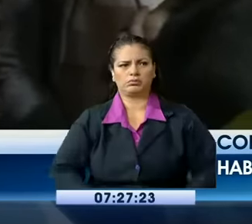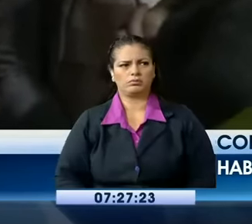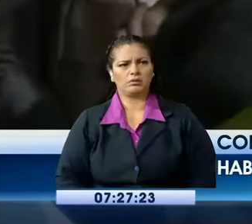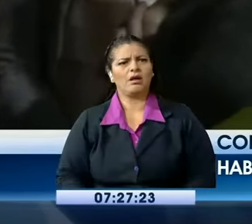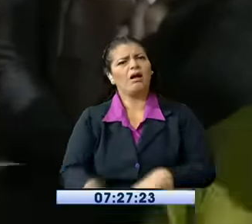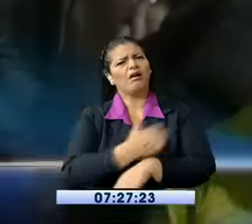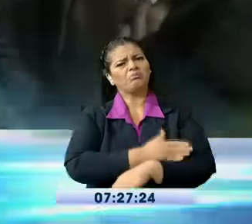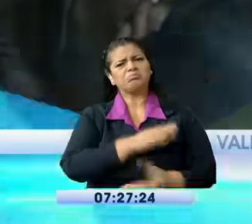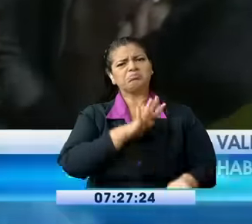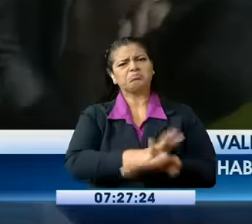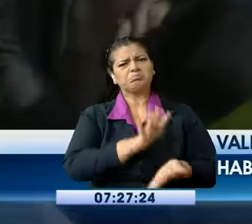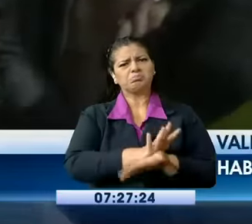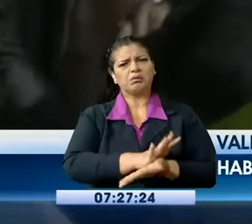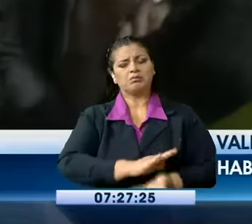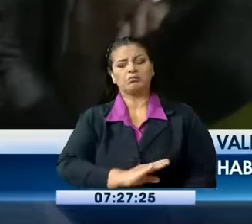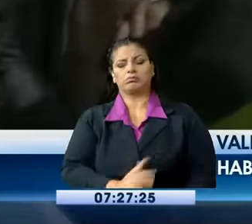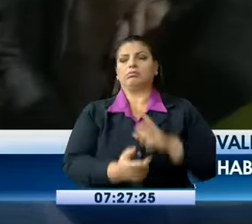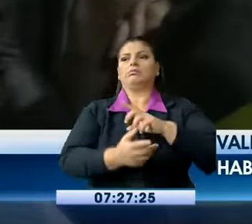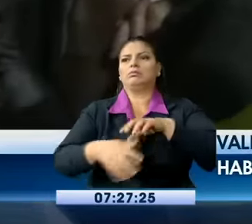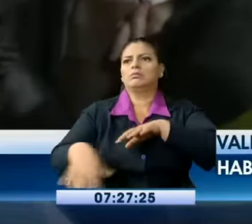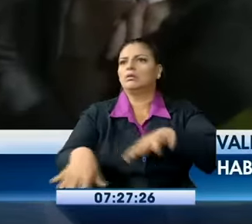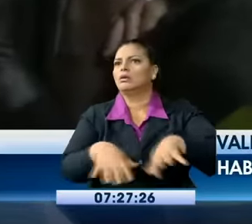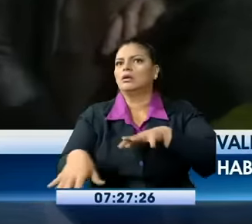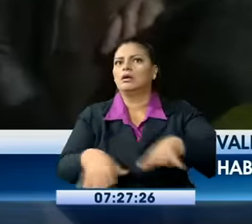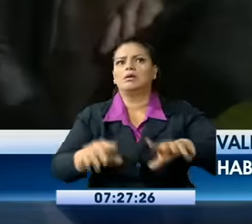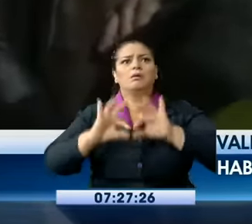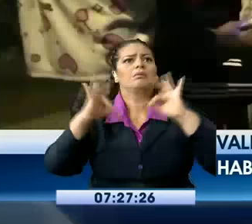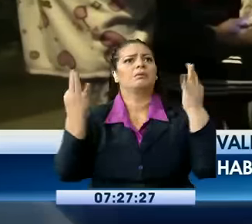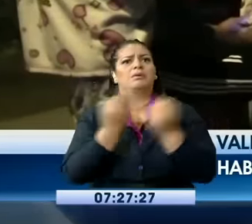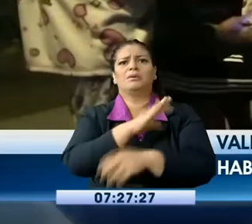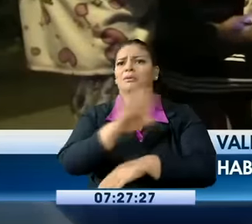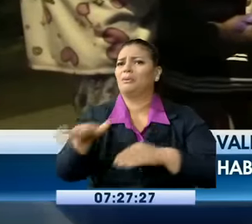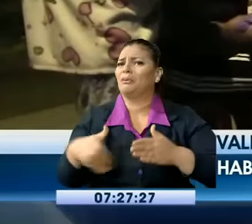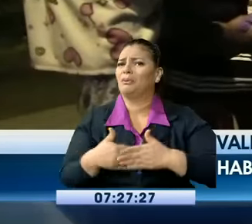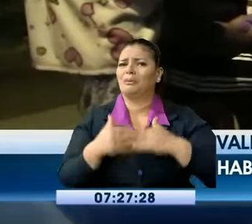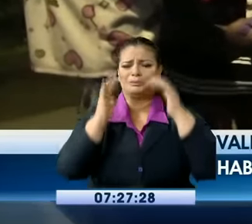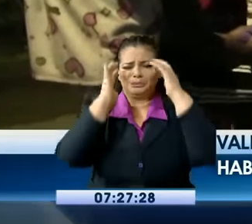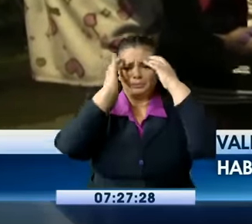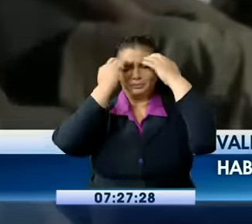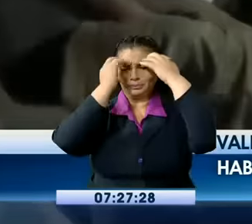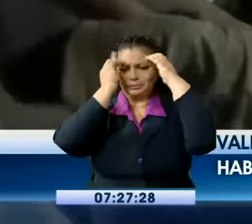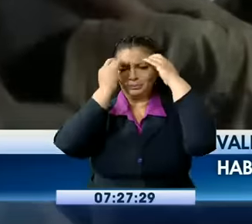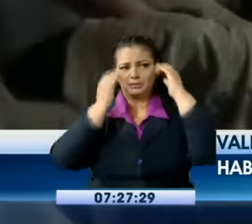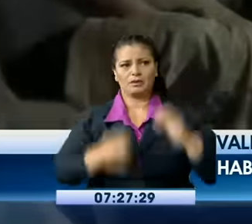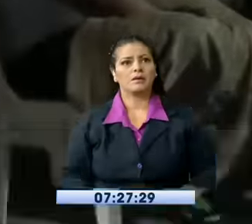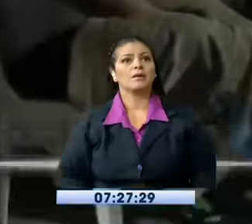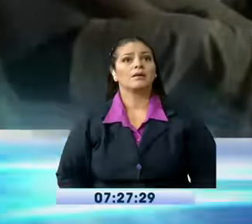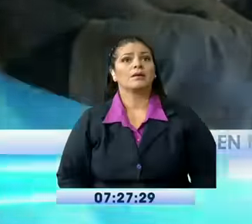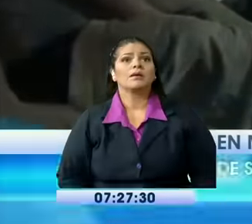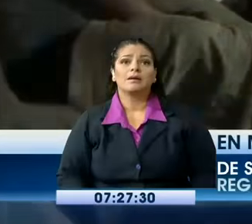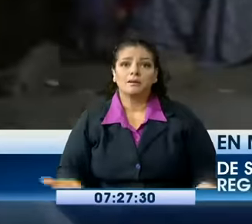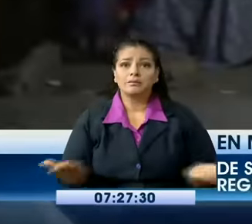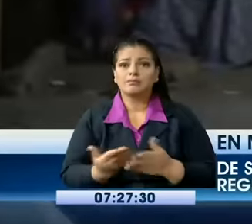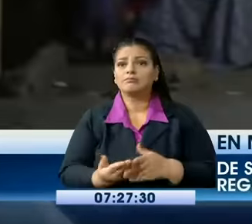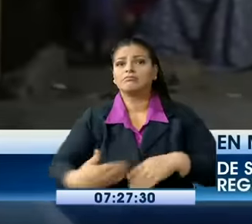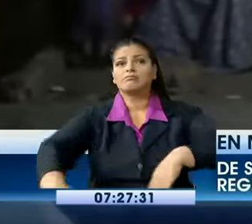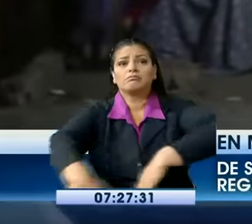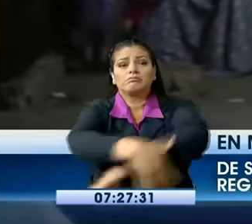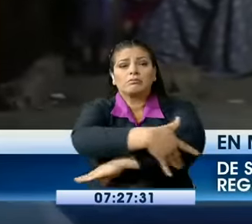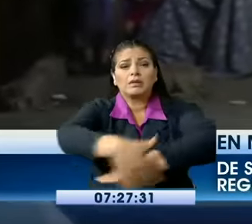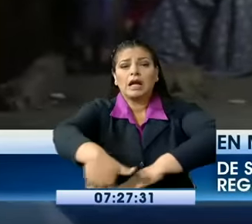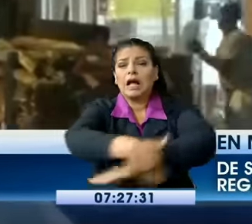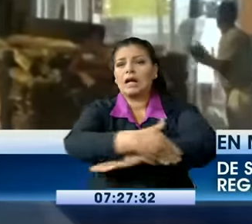ya nos ha cogido vueltas desprevenidos, yo creo que a muchas familias las ha cogido así. Los portales de viviendas, parques y zonas despejadas fueron el punto de